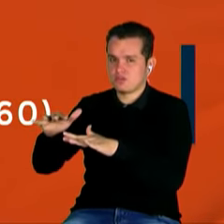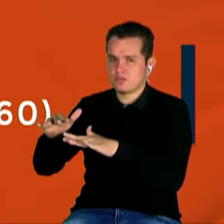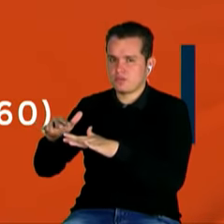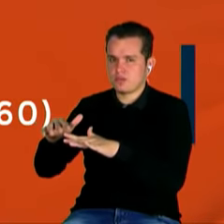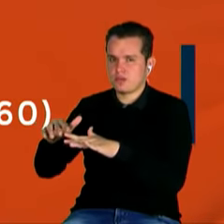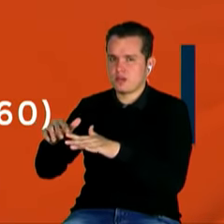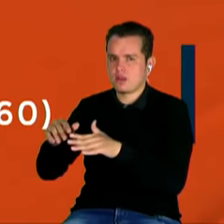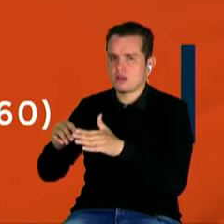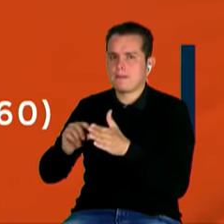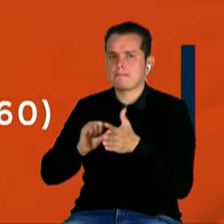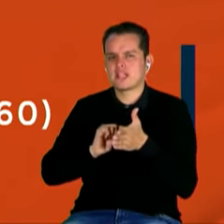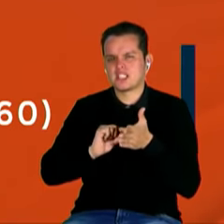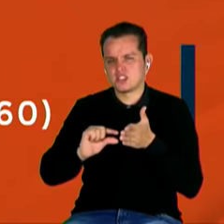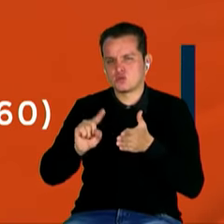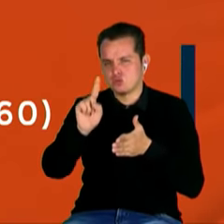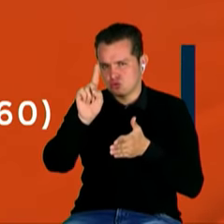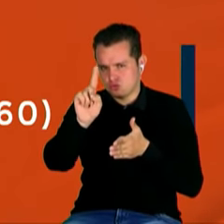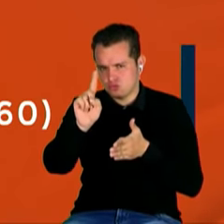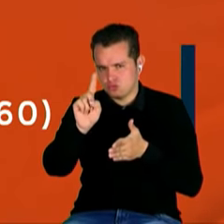Regrésese al 1.